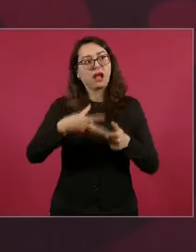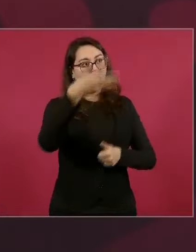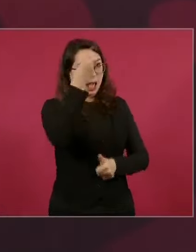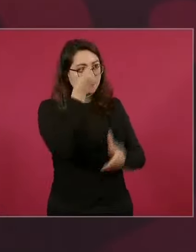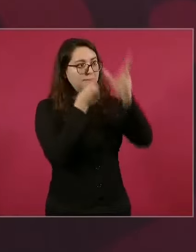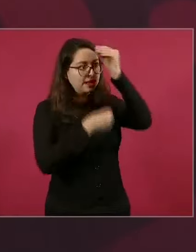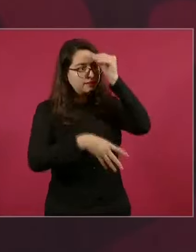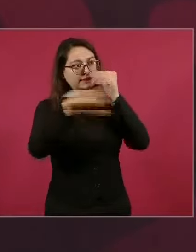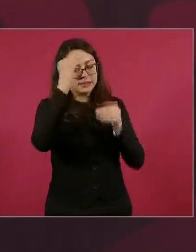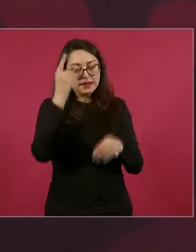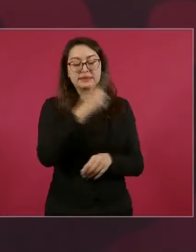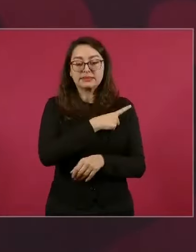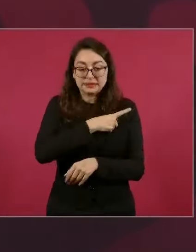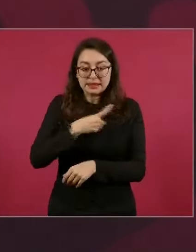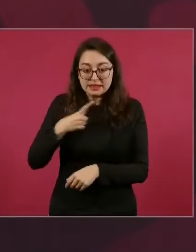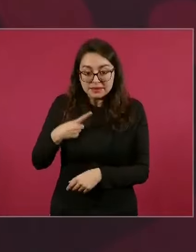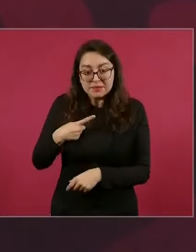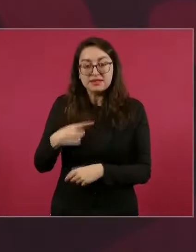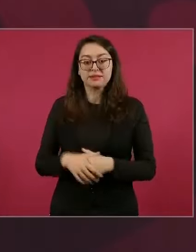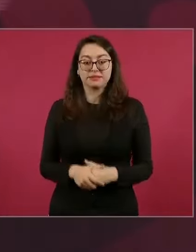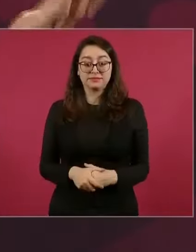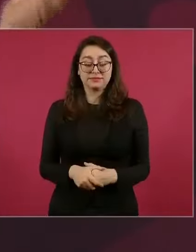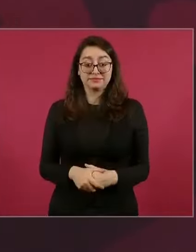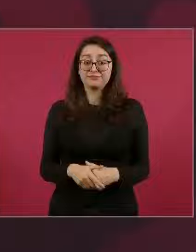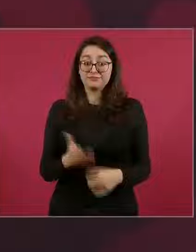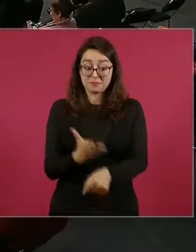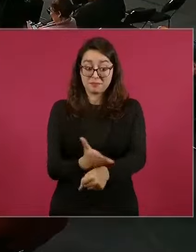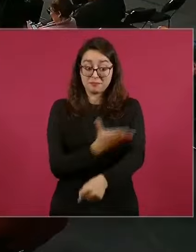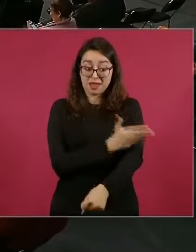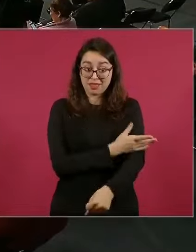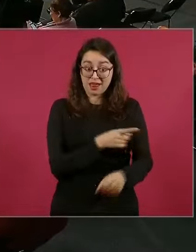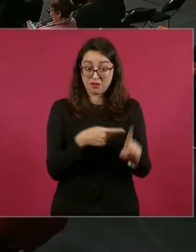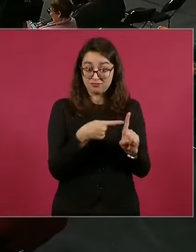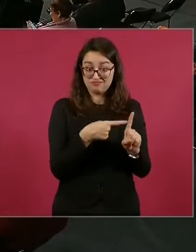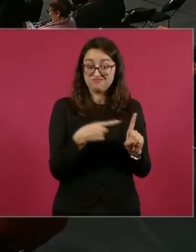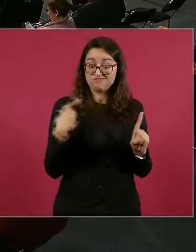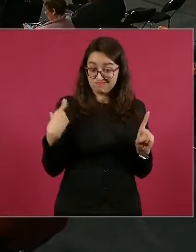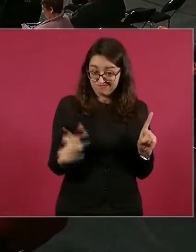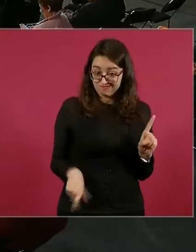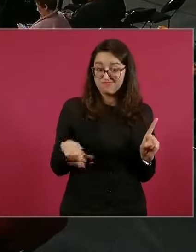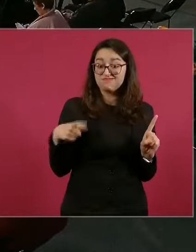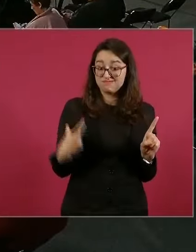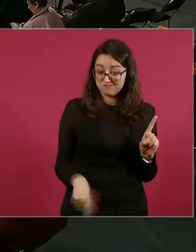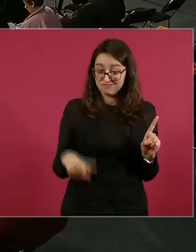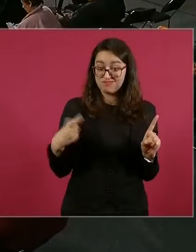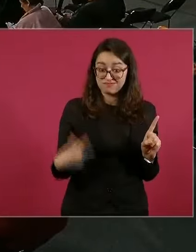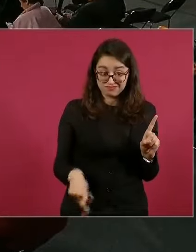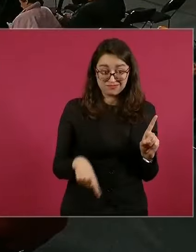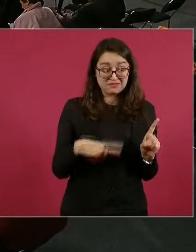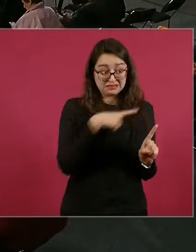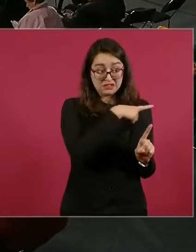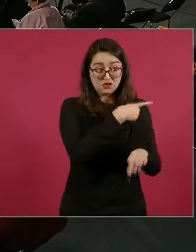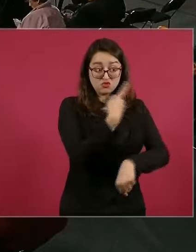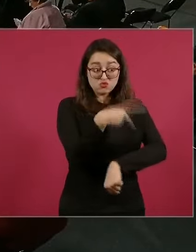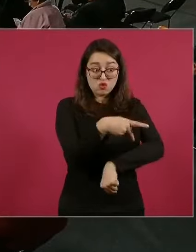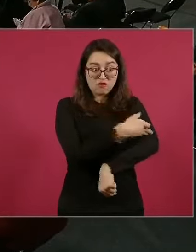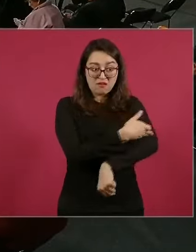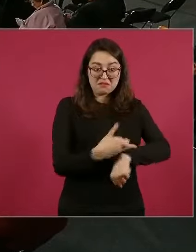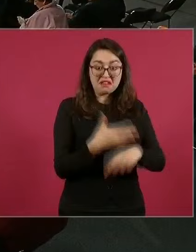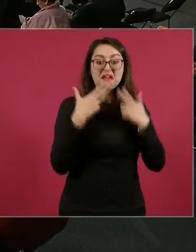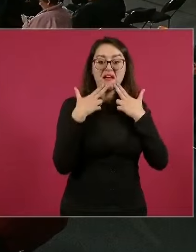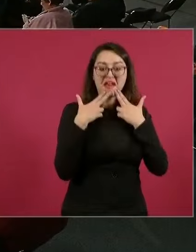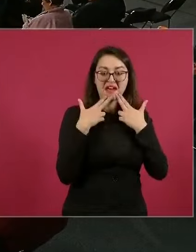Pero el caso es que México tiene este tema importantísimo, López Obrador lo sabe, y por lo tanto Estados Unidos en estos momentos no quiere